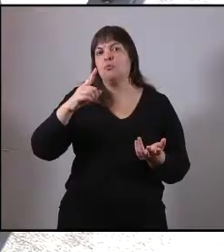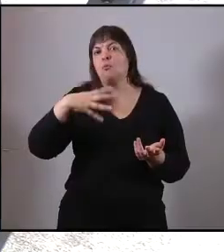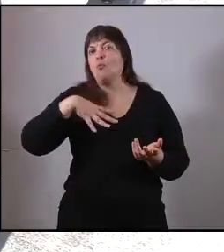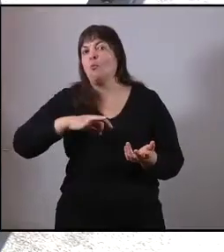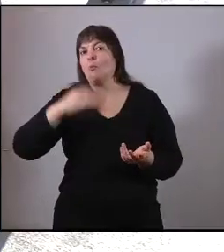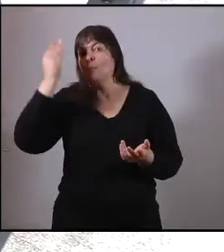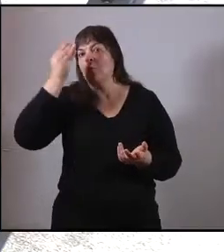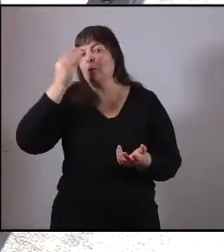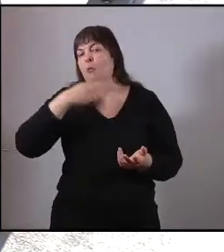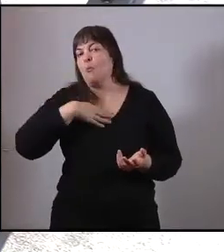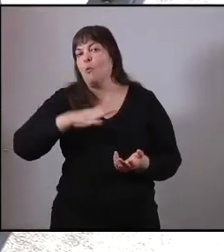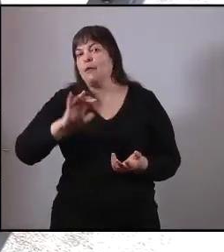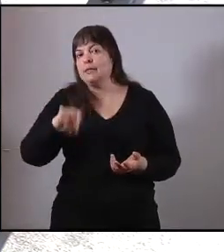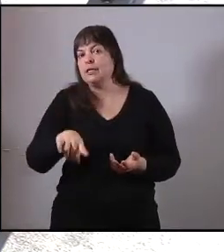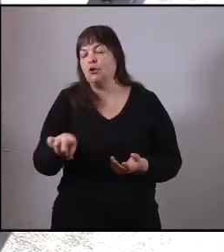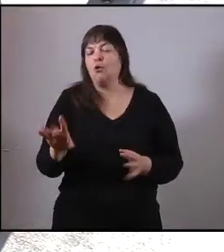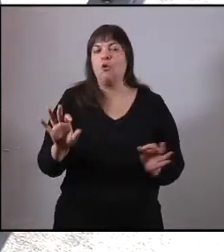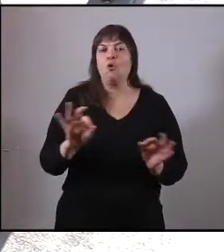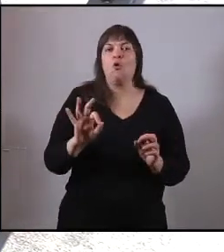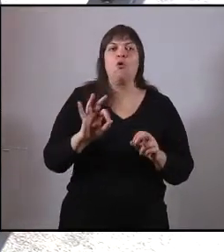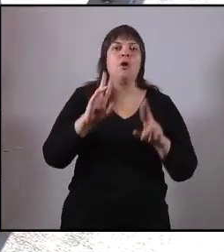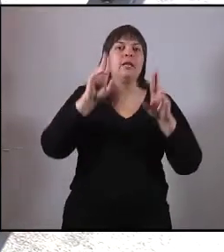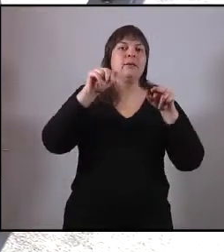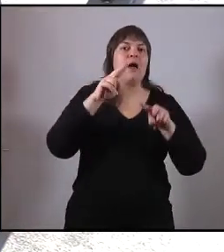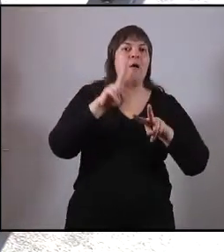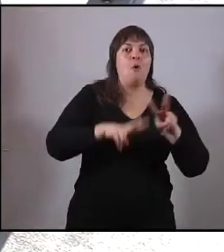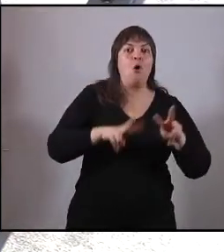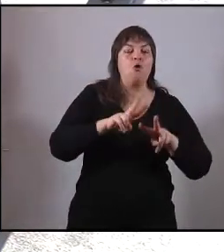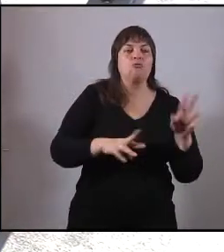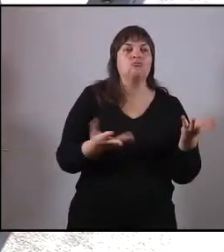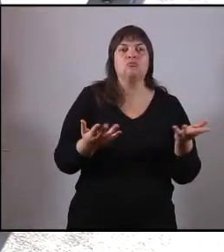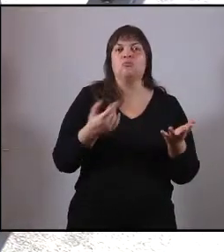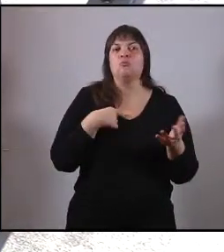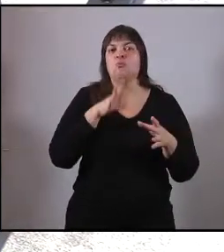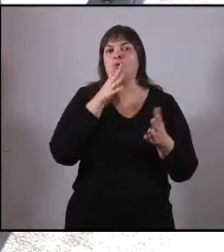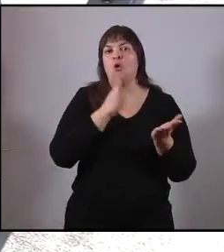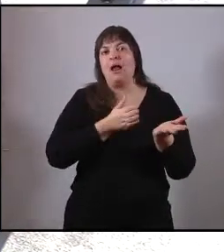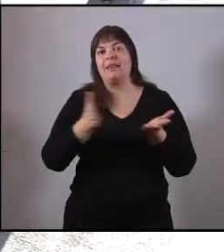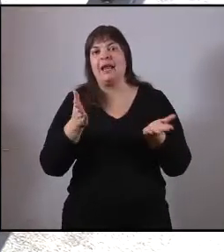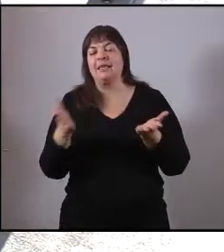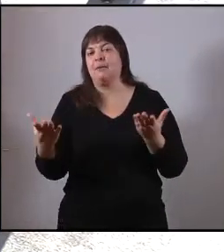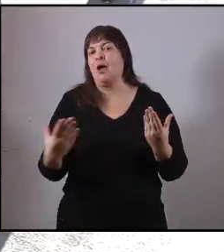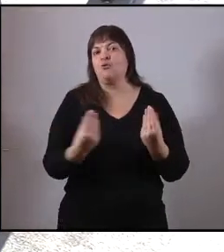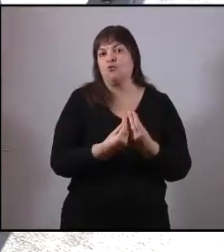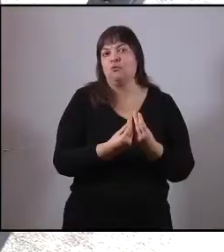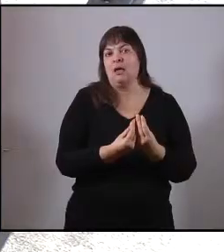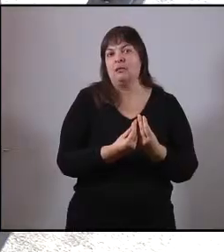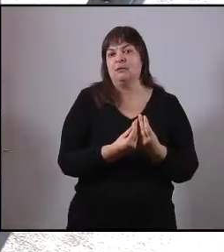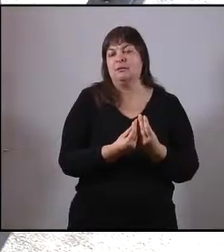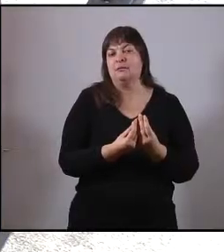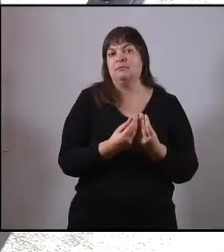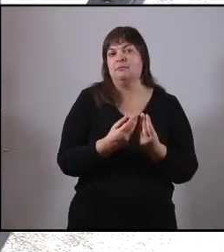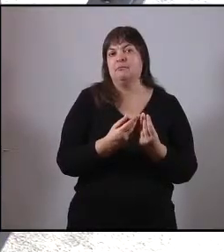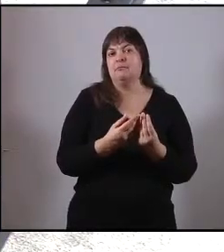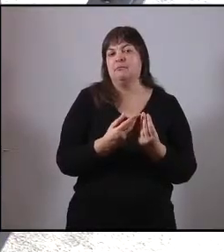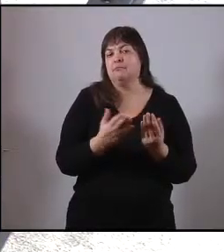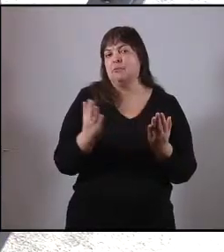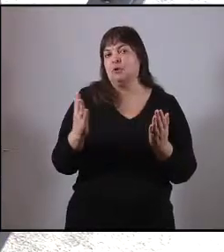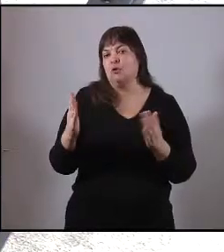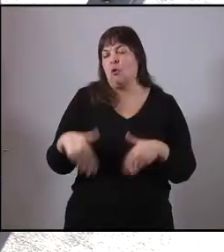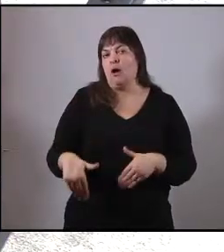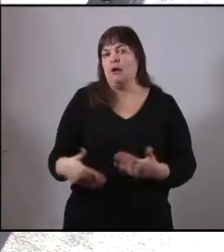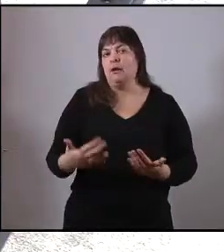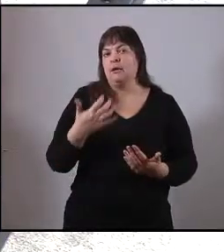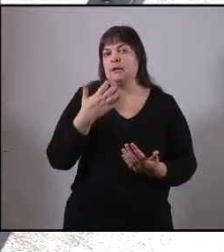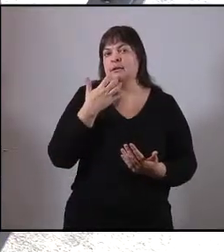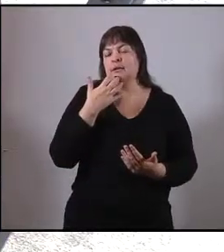también en el sentido de Vox, pocas alternativas tiene ahora mismo la Junta, sino para Guardiola,